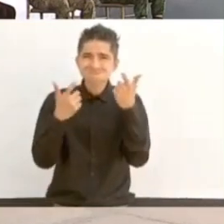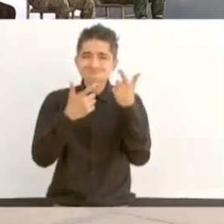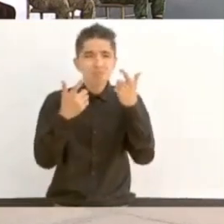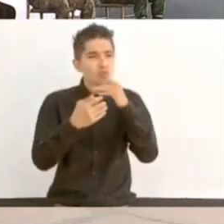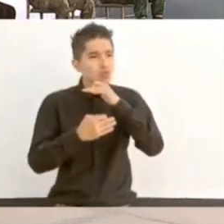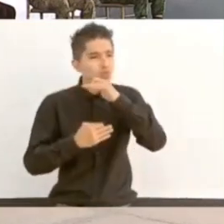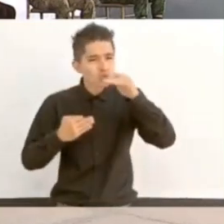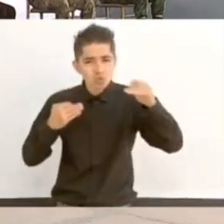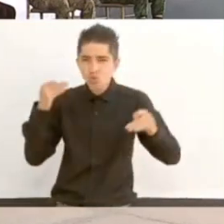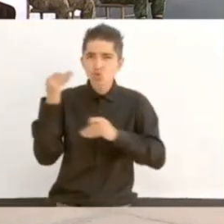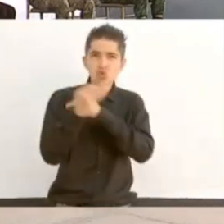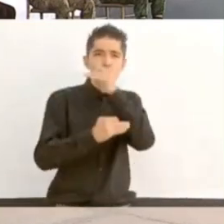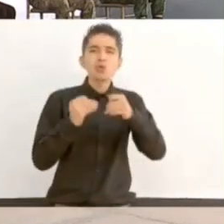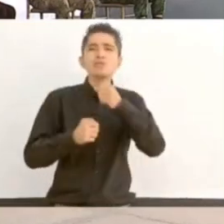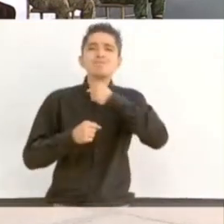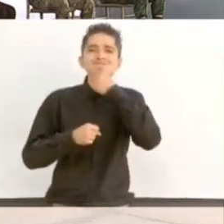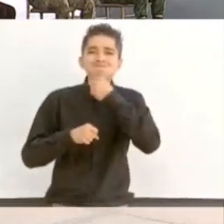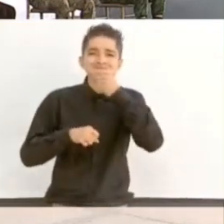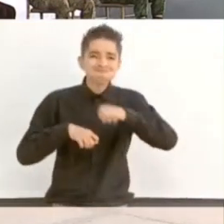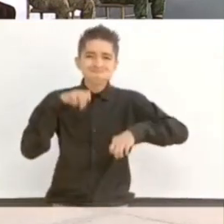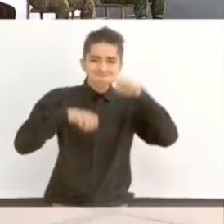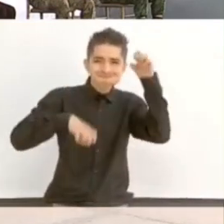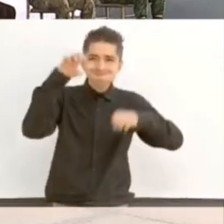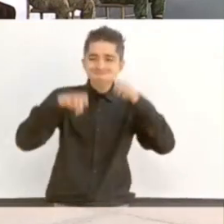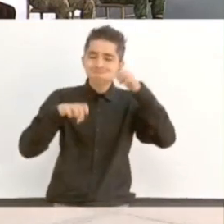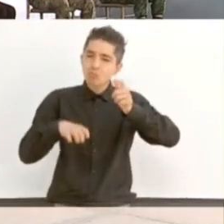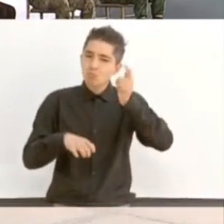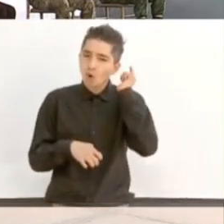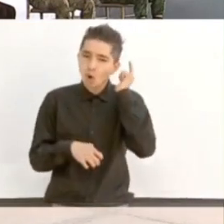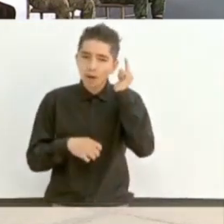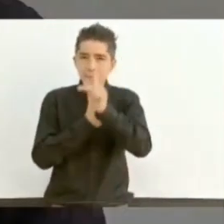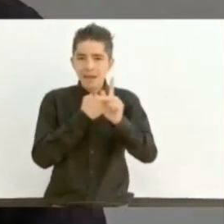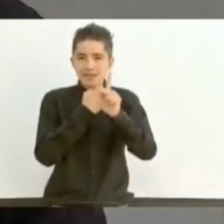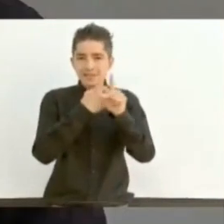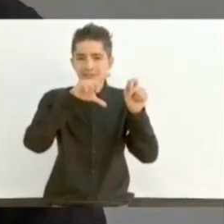todos los adultos mayores del país,